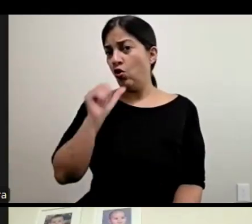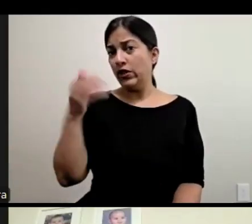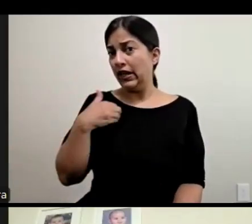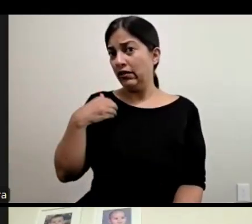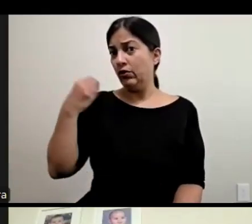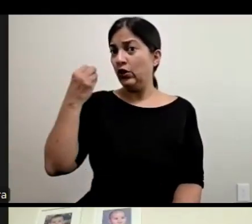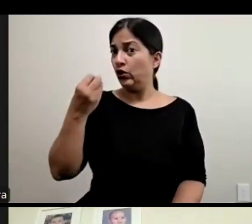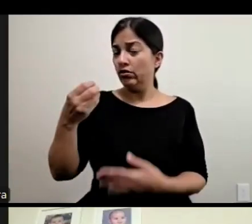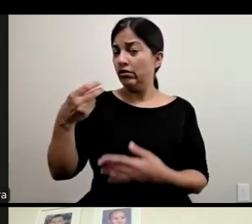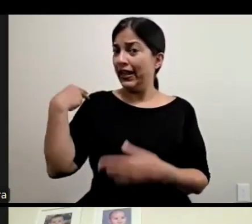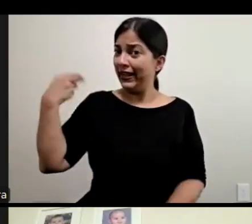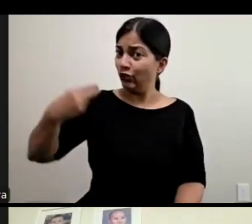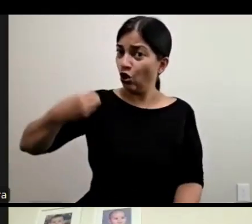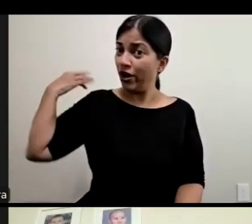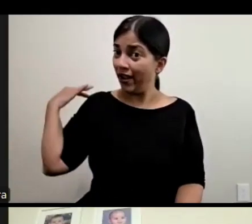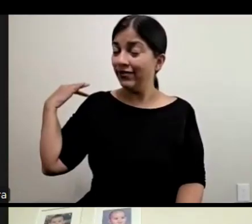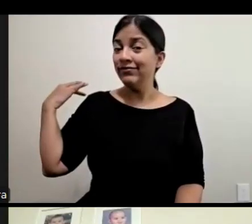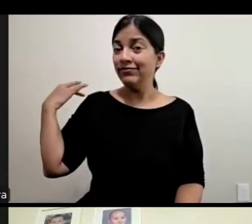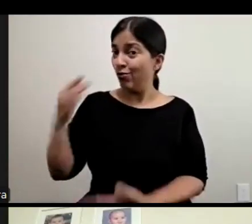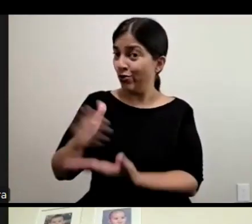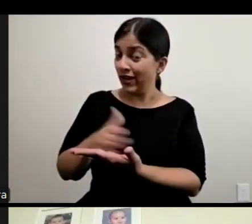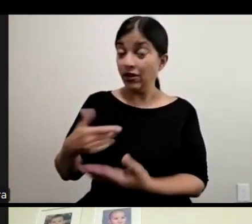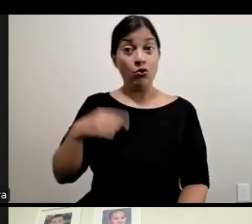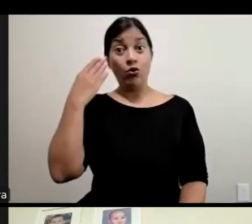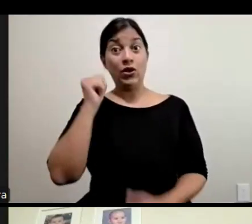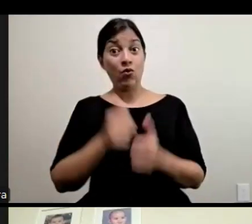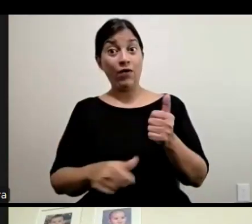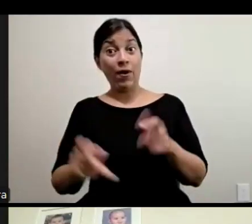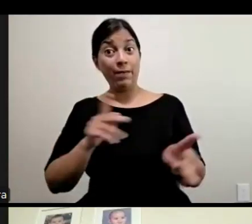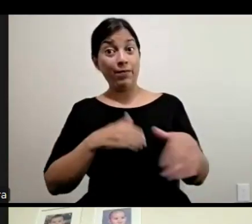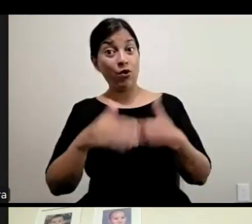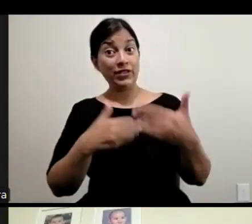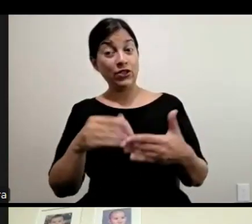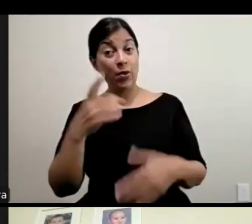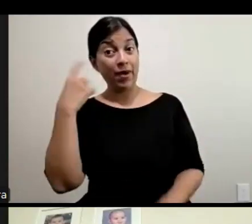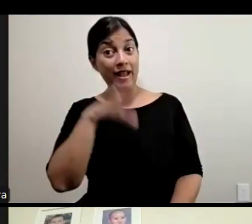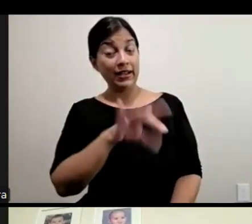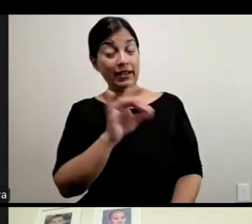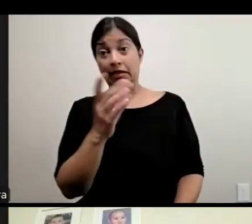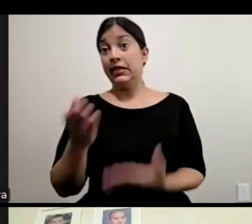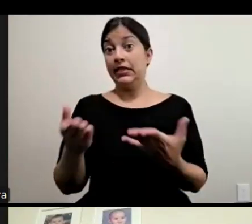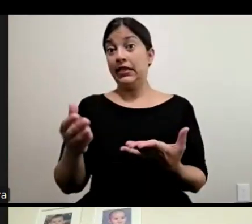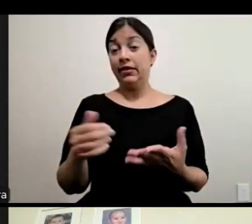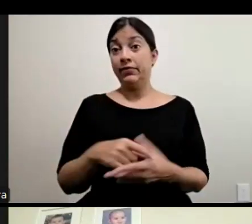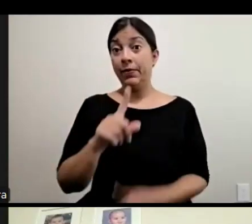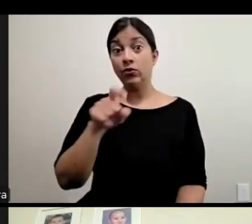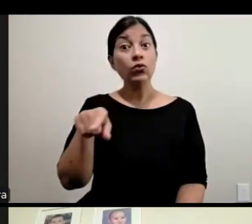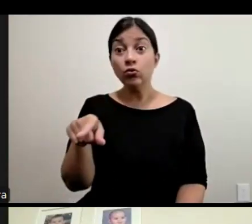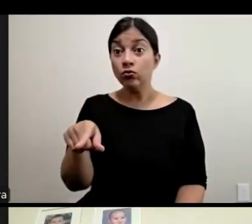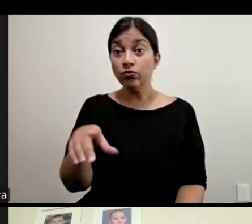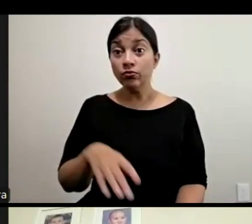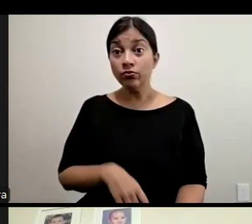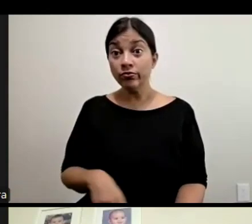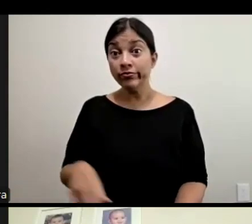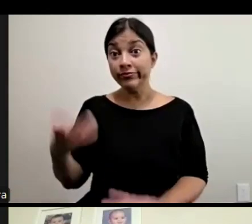sabes, que puedan... Exacto. O que no sé cuál fue el proceso de selección, que de repente ni siquiera le preguntaron si valían a la hora de